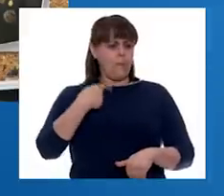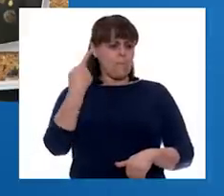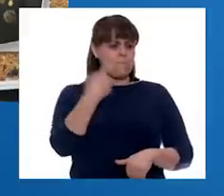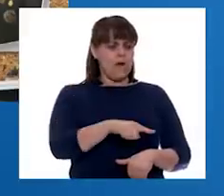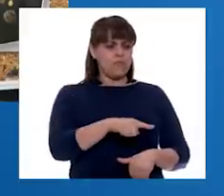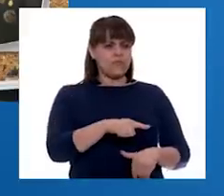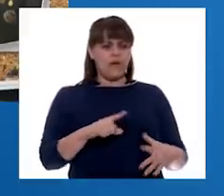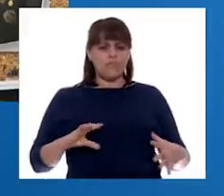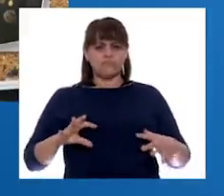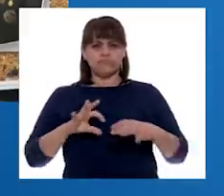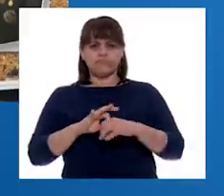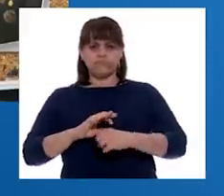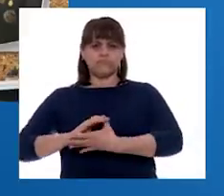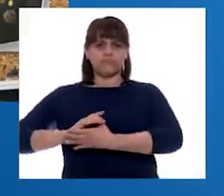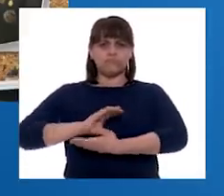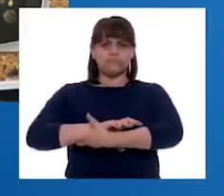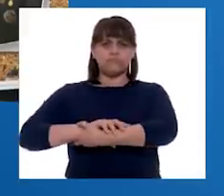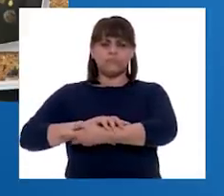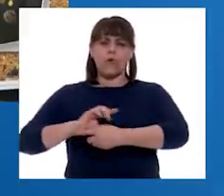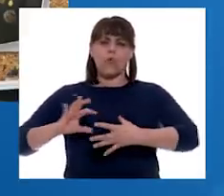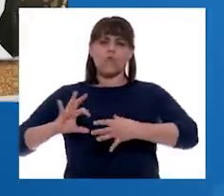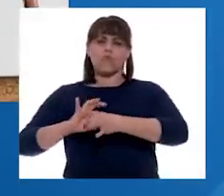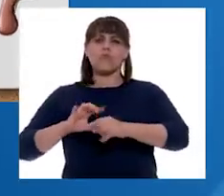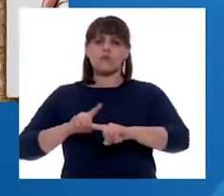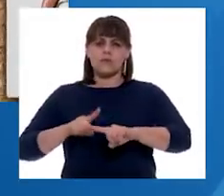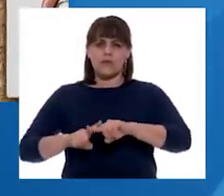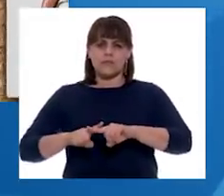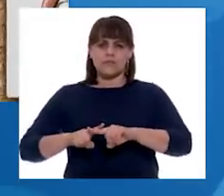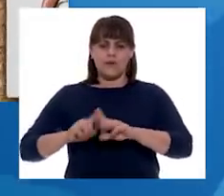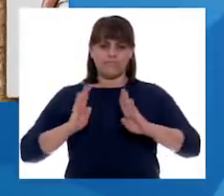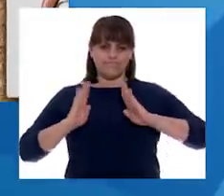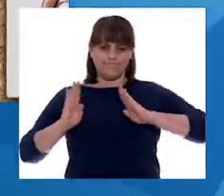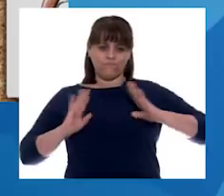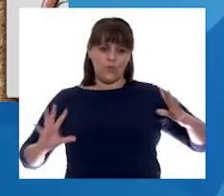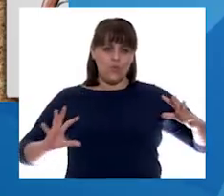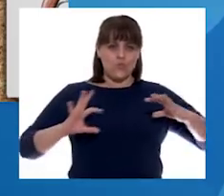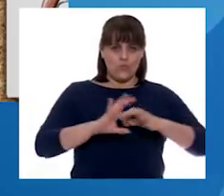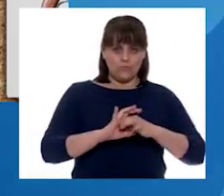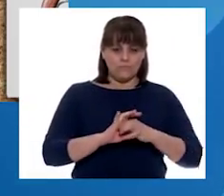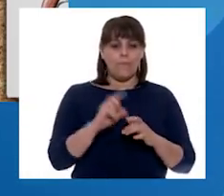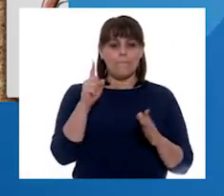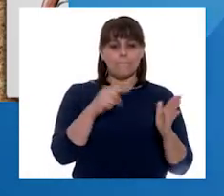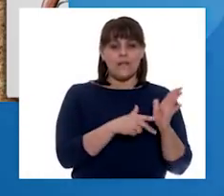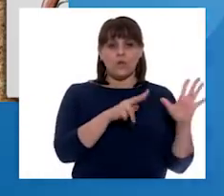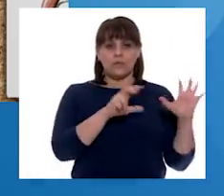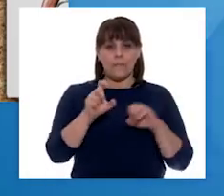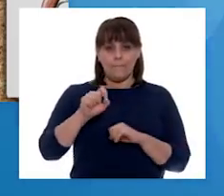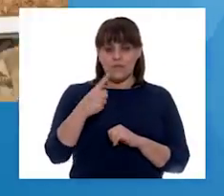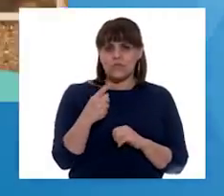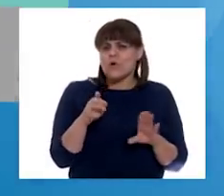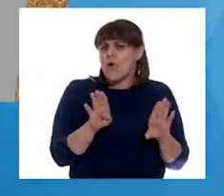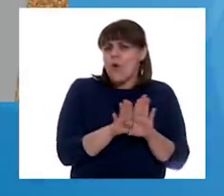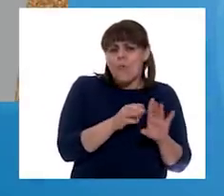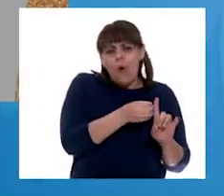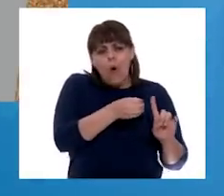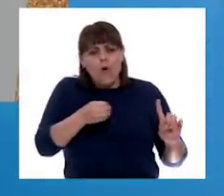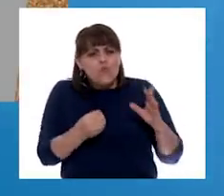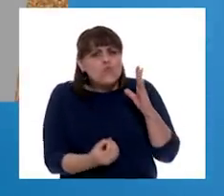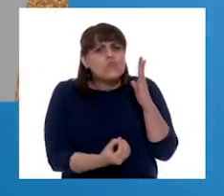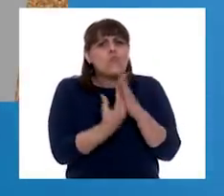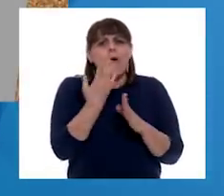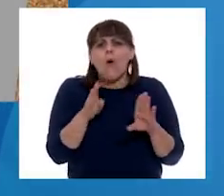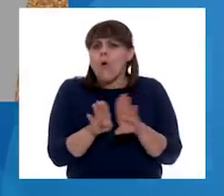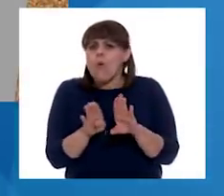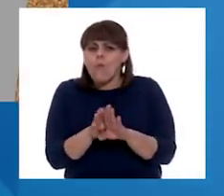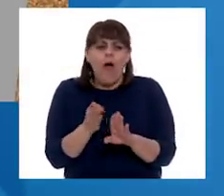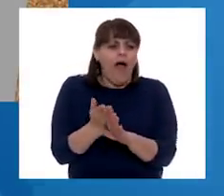alianza Con las Fuerzas Armadas. Para 1821, ¿cómo podría reorganizarse? Un